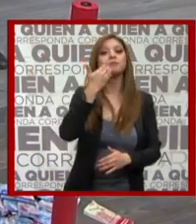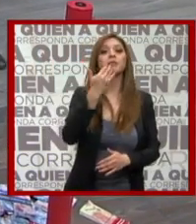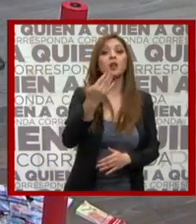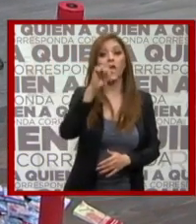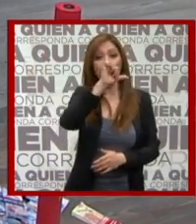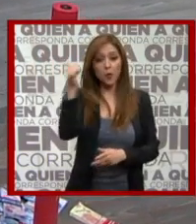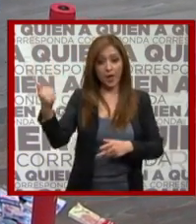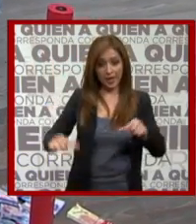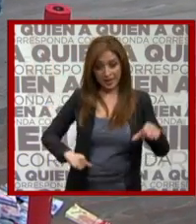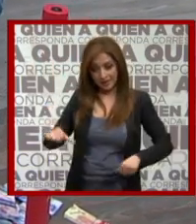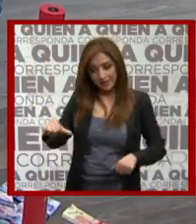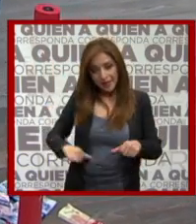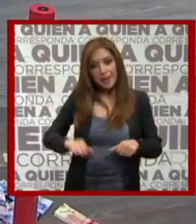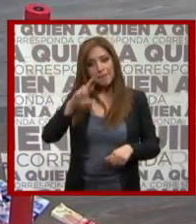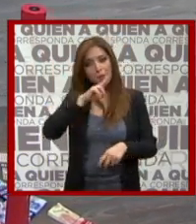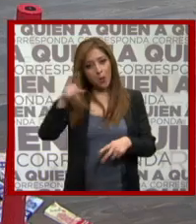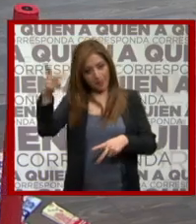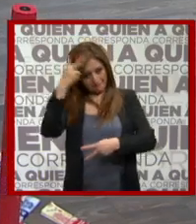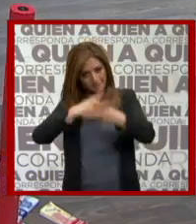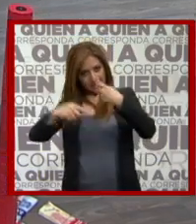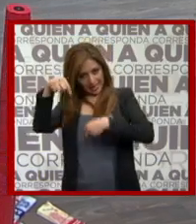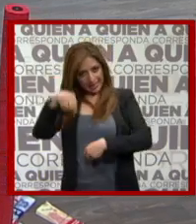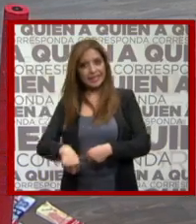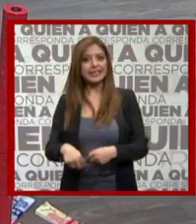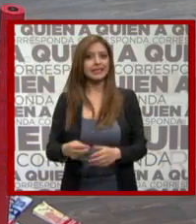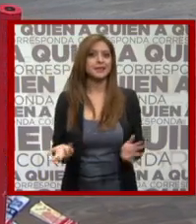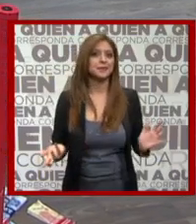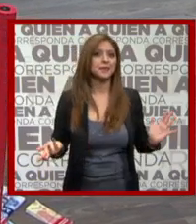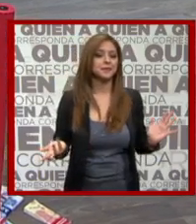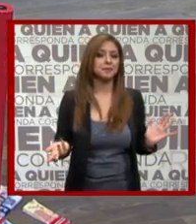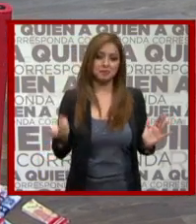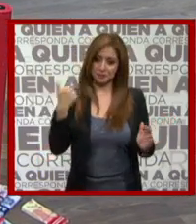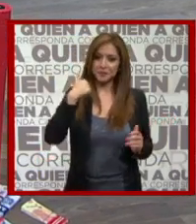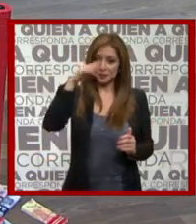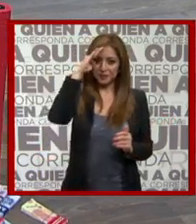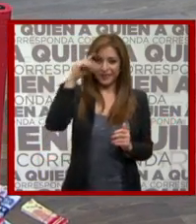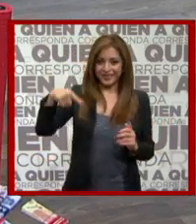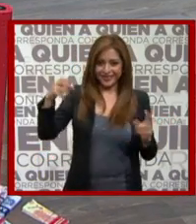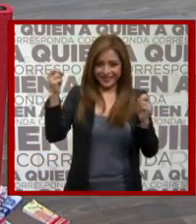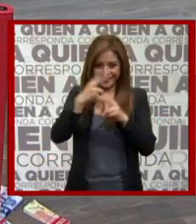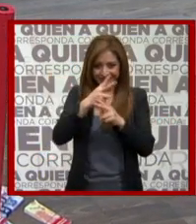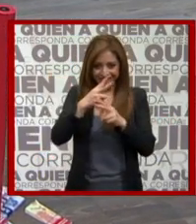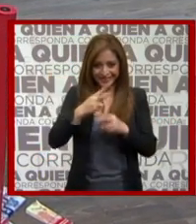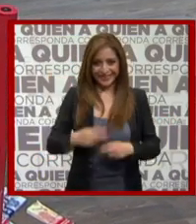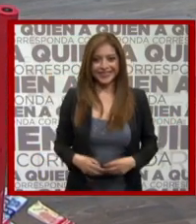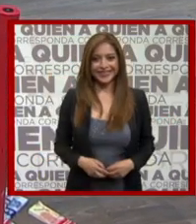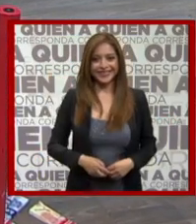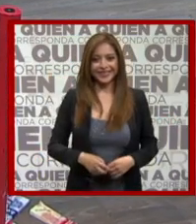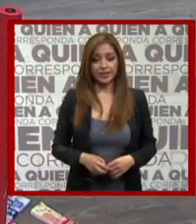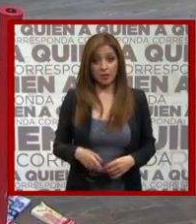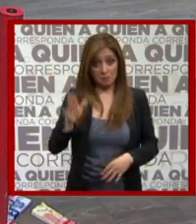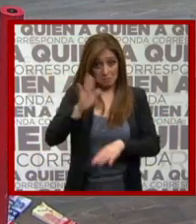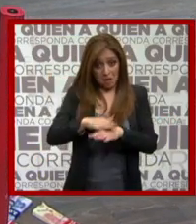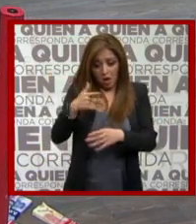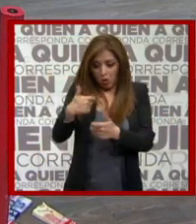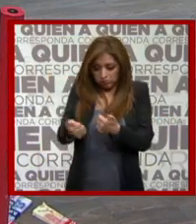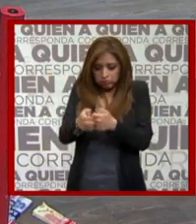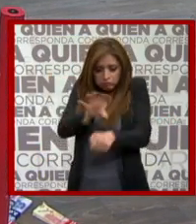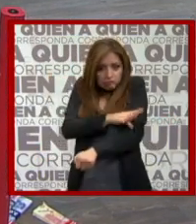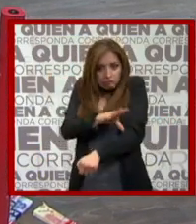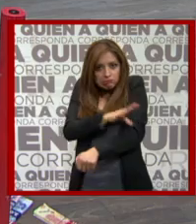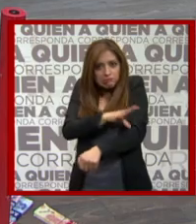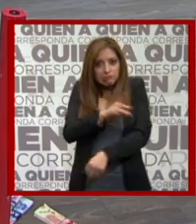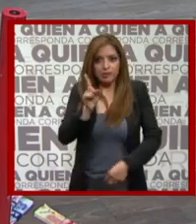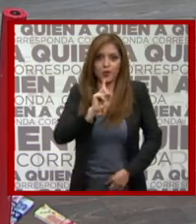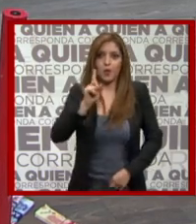otra actividad de este estilo, ¿por qué no vienes al programa? Cuando tú me digas. Seguro, por aquí nos vemos. Te traemos más toques. No más toques, una cosa otra más cosa. Salvaje, no porque eso